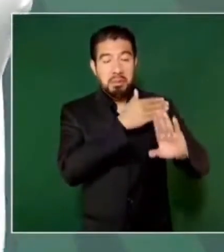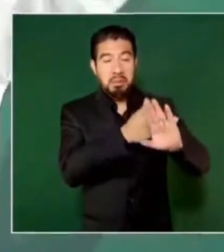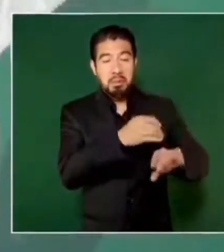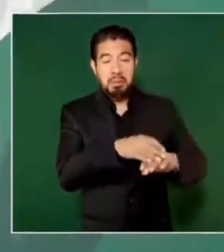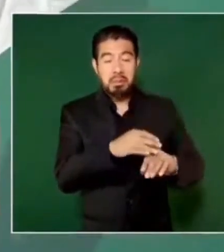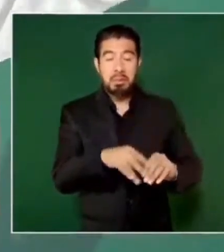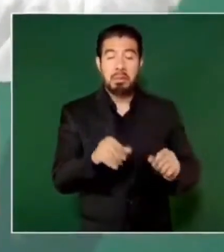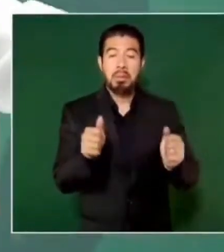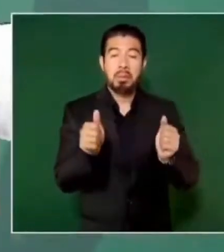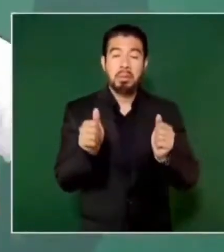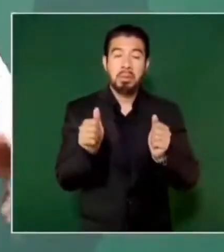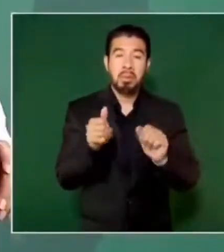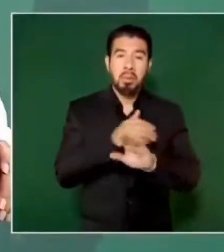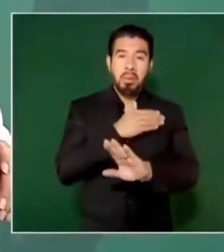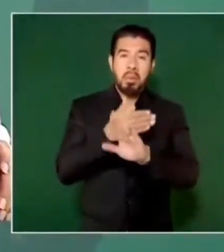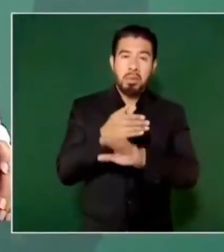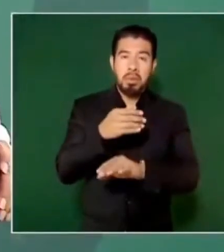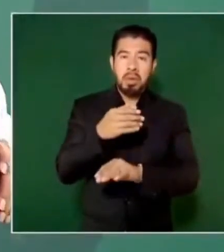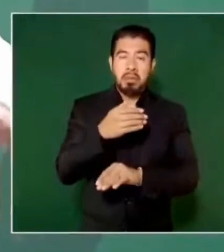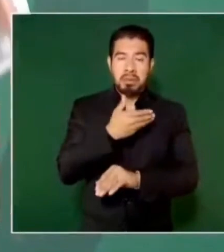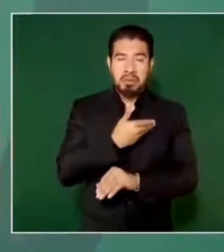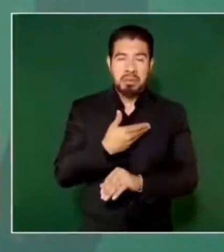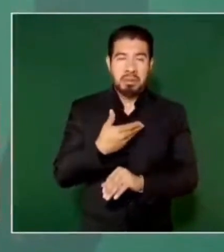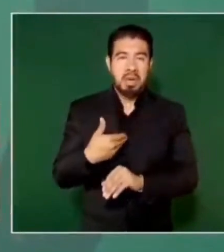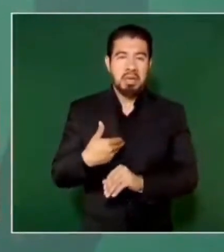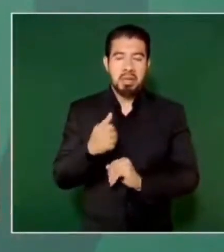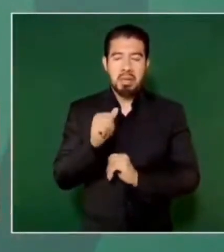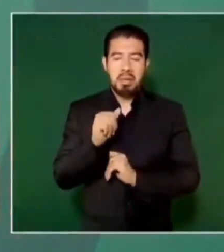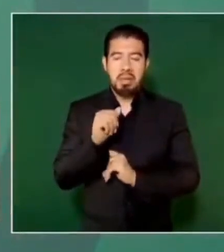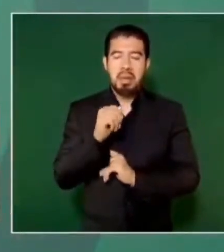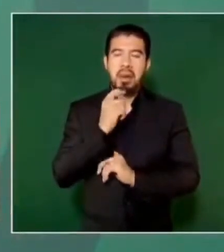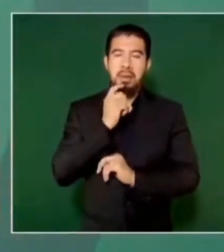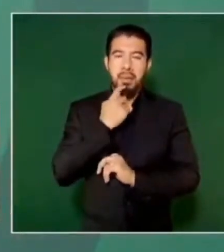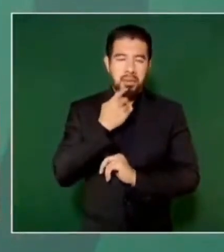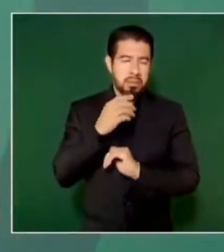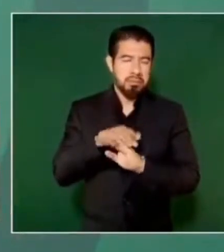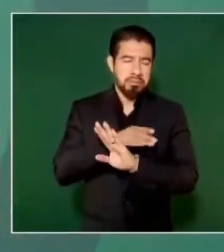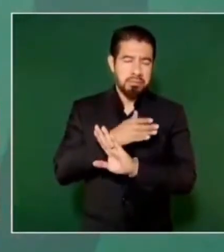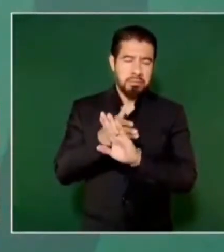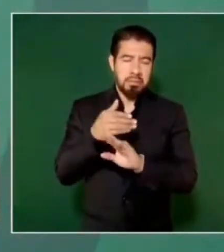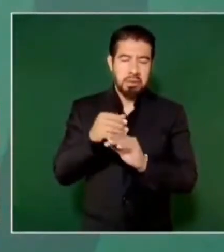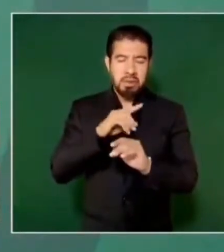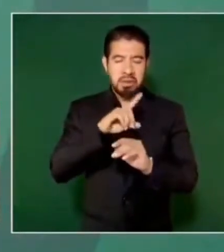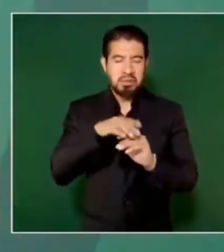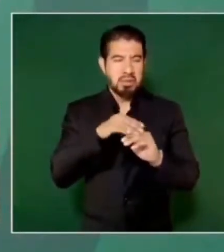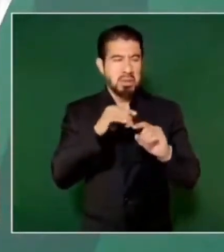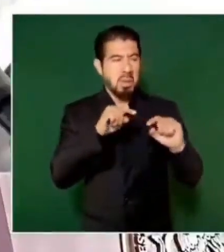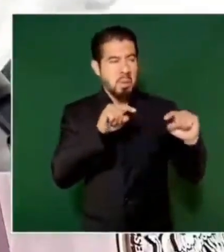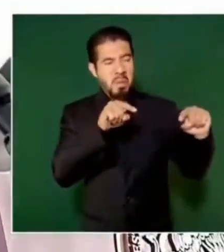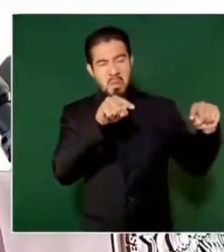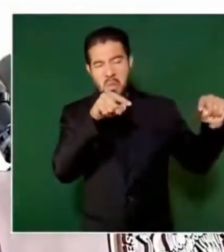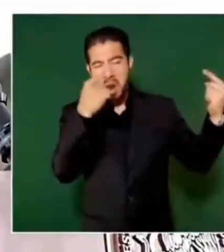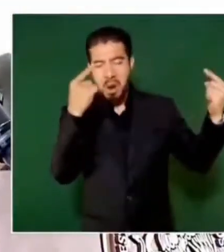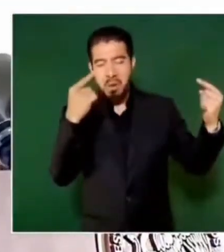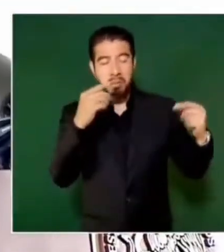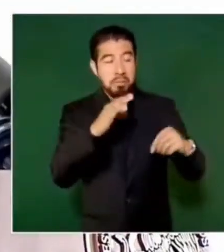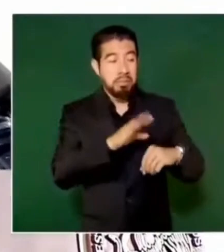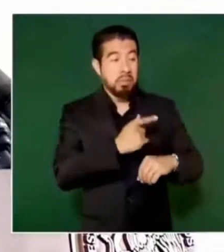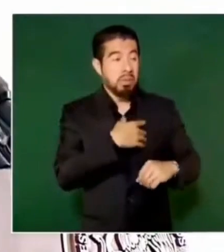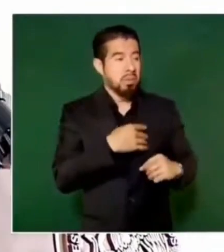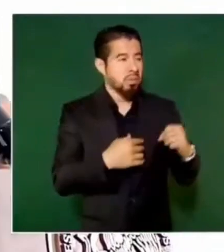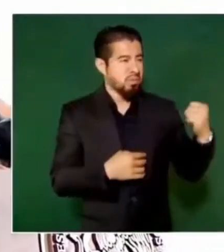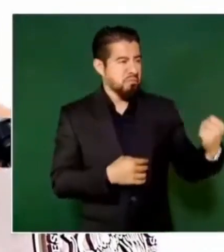Lo último que sé es de que se pelearon porque llegó a tener tanto poder